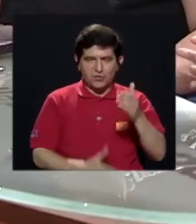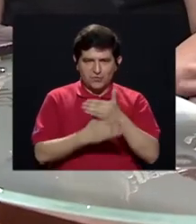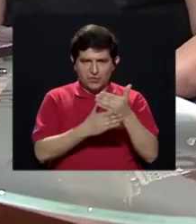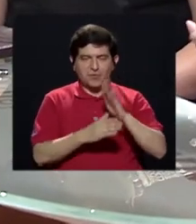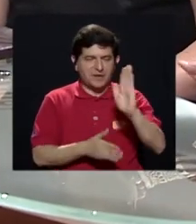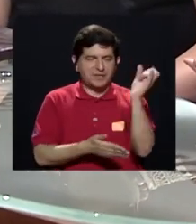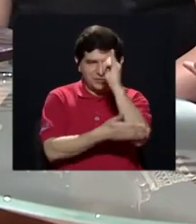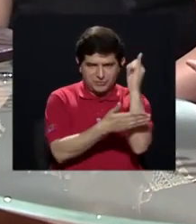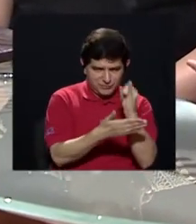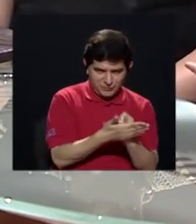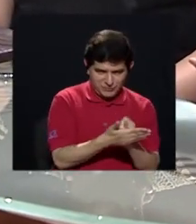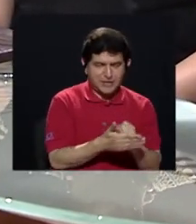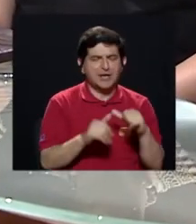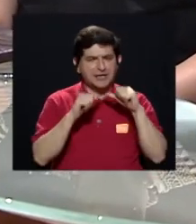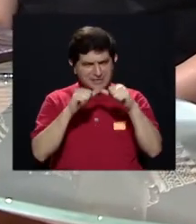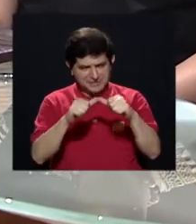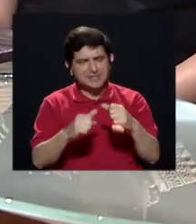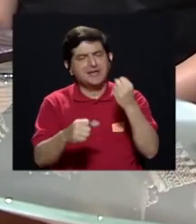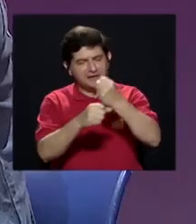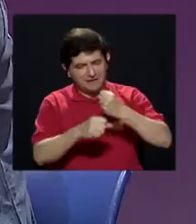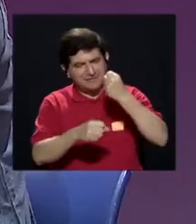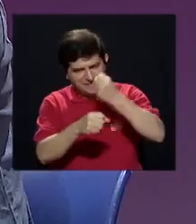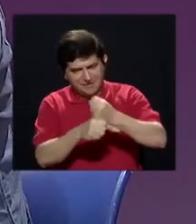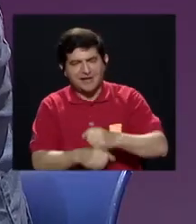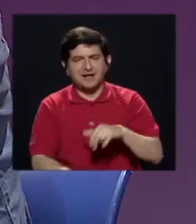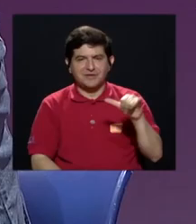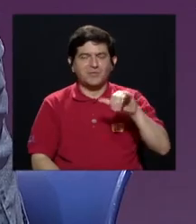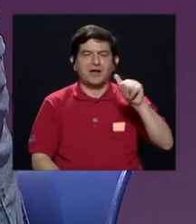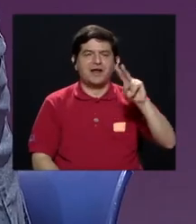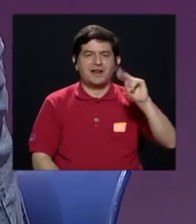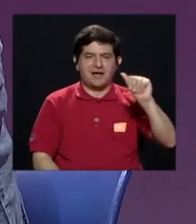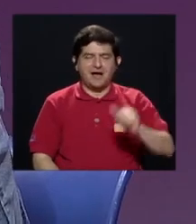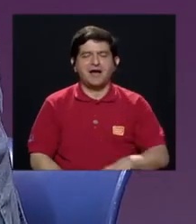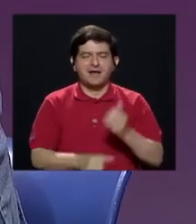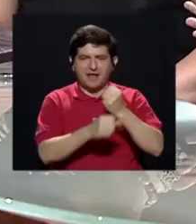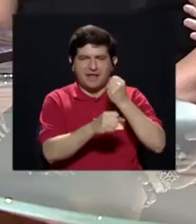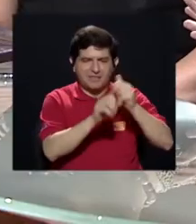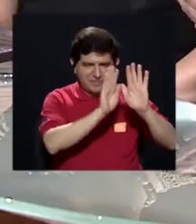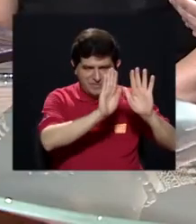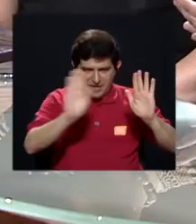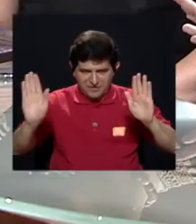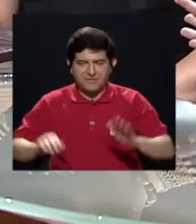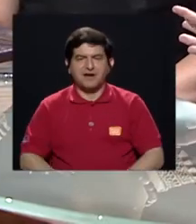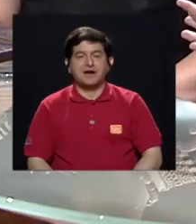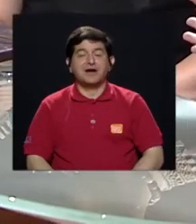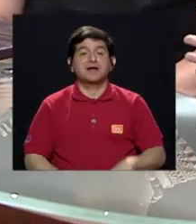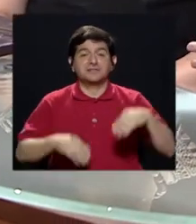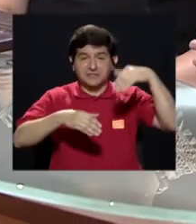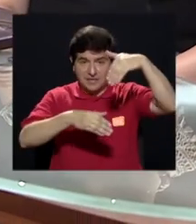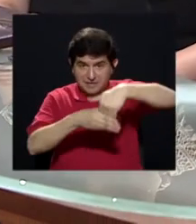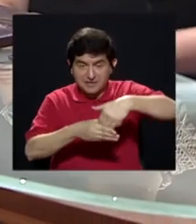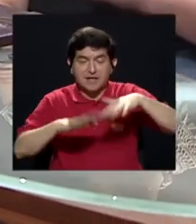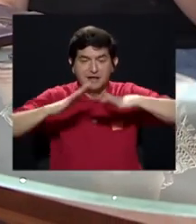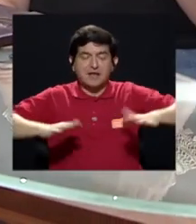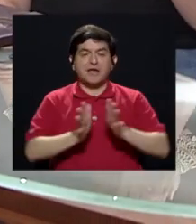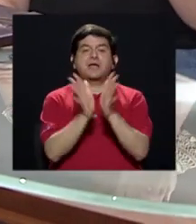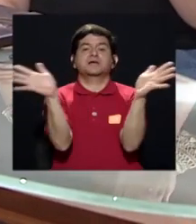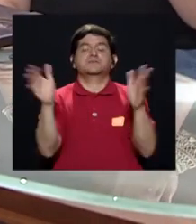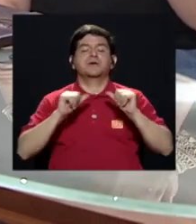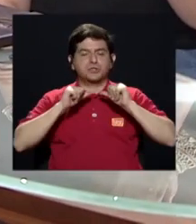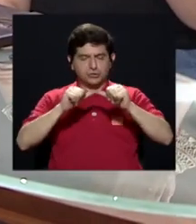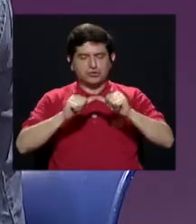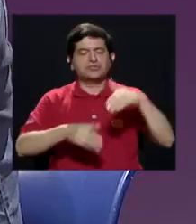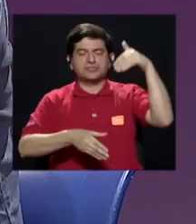tus retratos. Ojalá sigas haciendo más retratos. Gracias. A Ana por hacer murales e intervenir los espacios públicos, ¿verdad? Gracias. Hay que